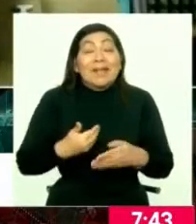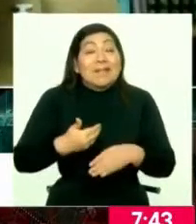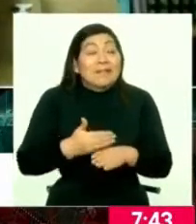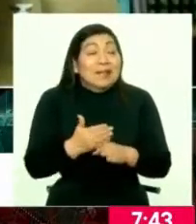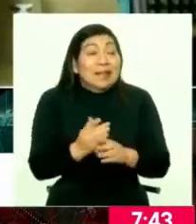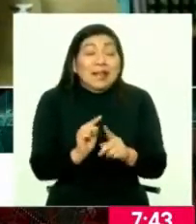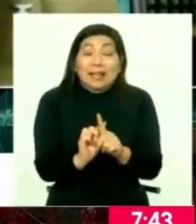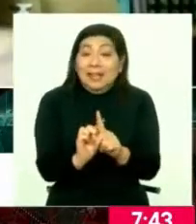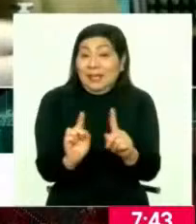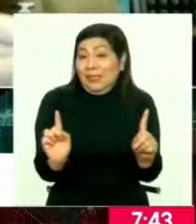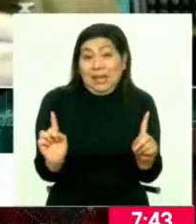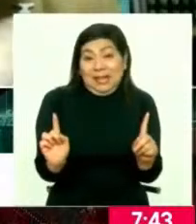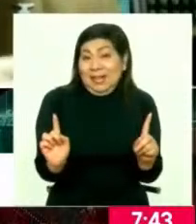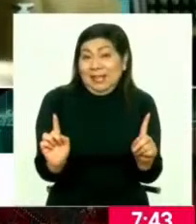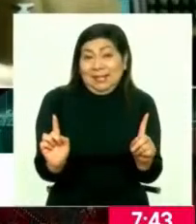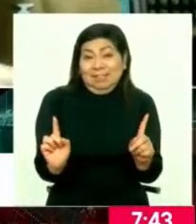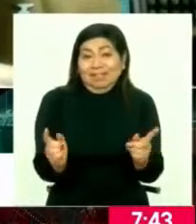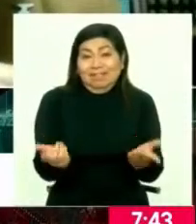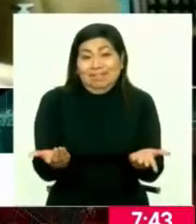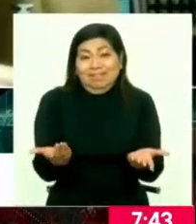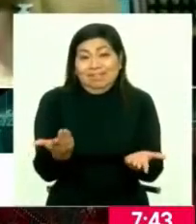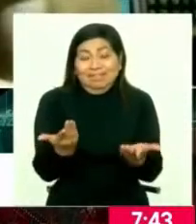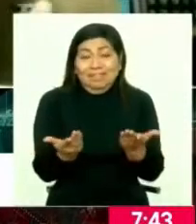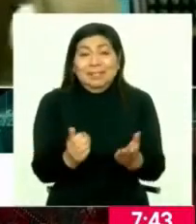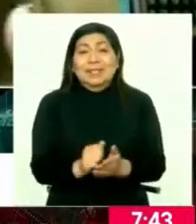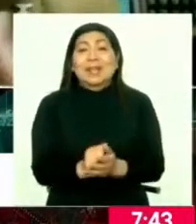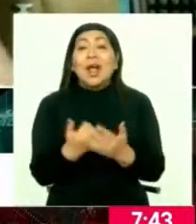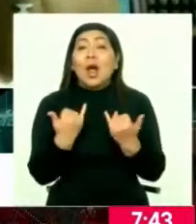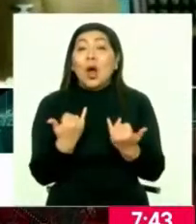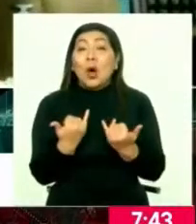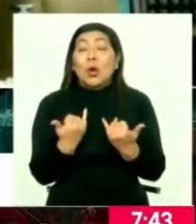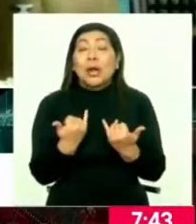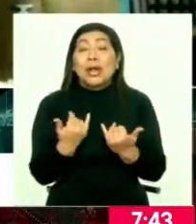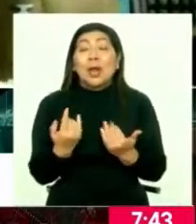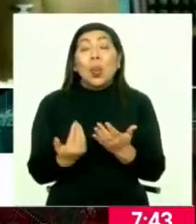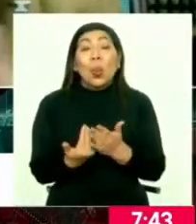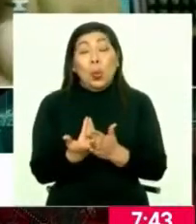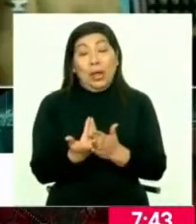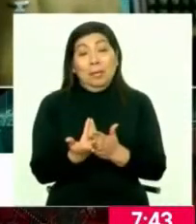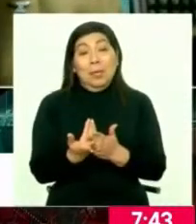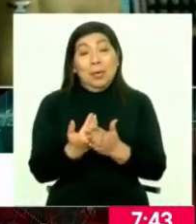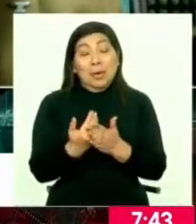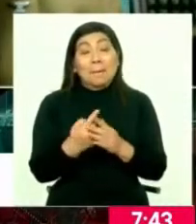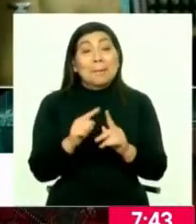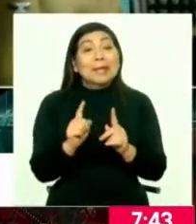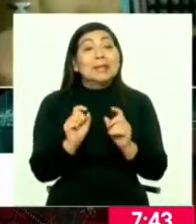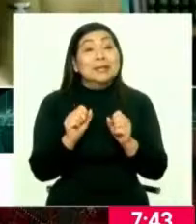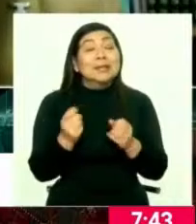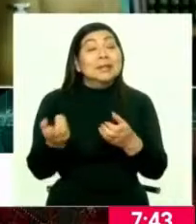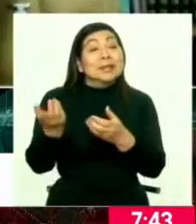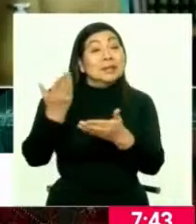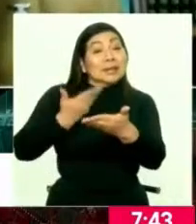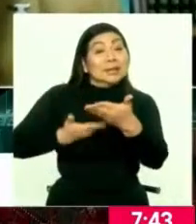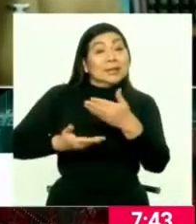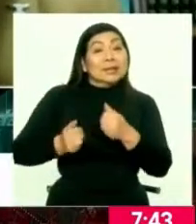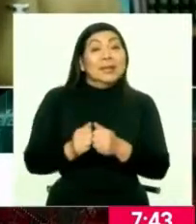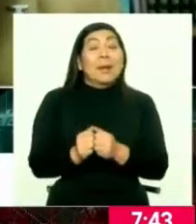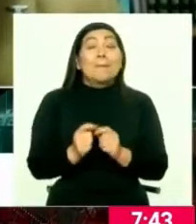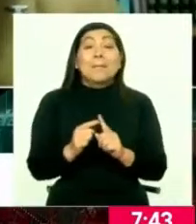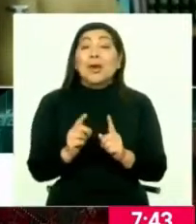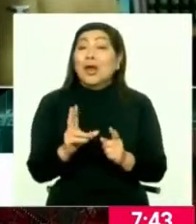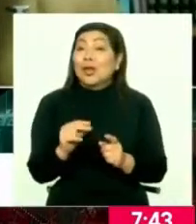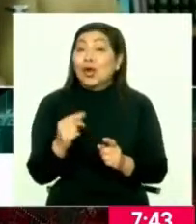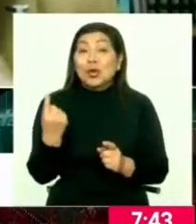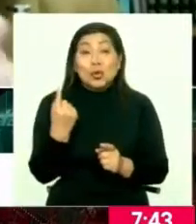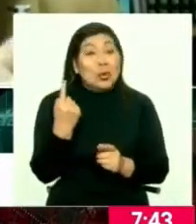facultades del rey, ahora Carlos III en el Reino Unido, está la posibilidad de destituir al primer ministro británico, cosa